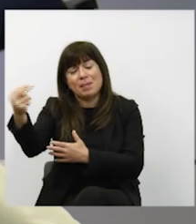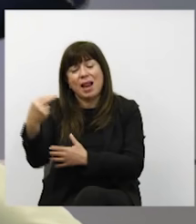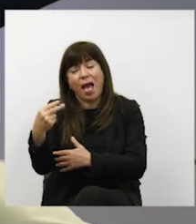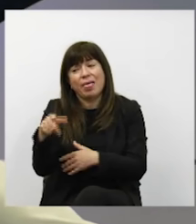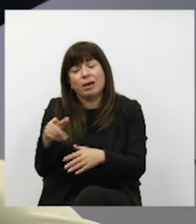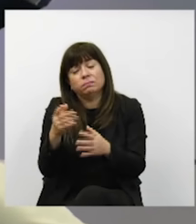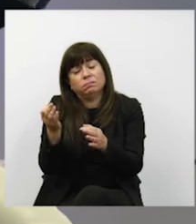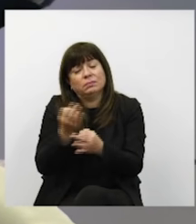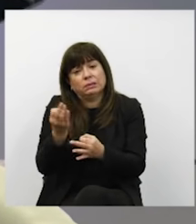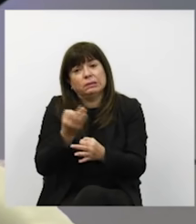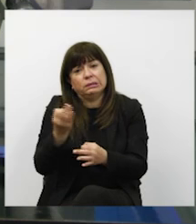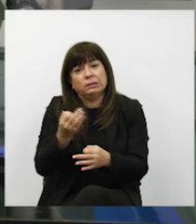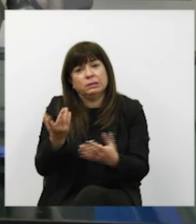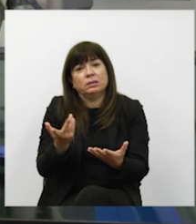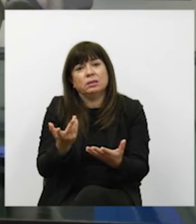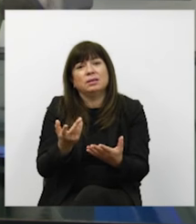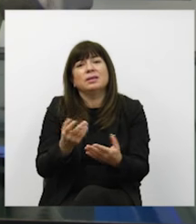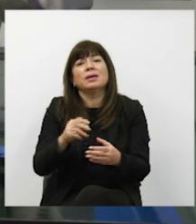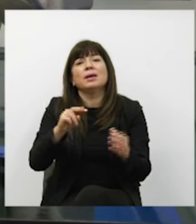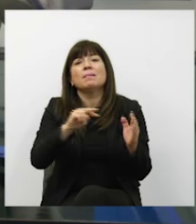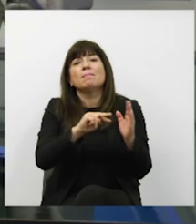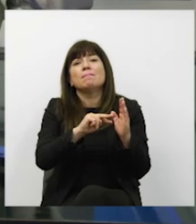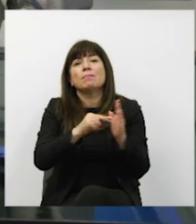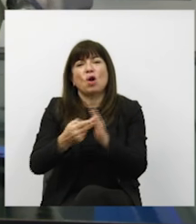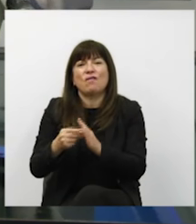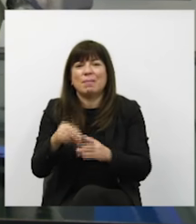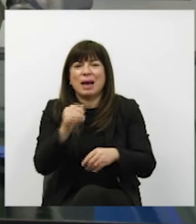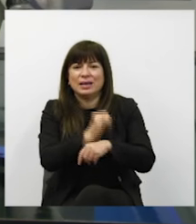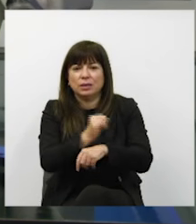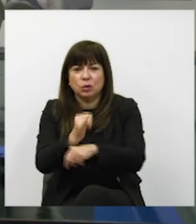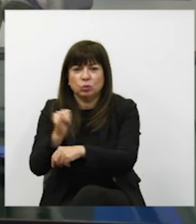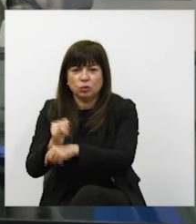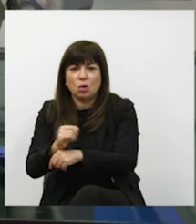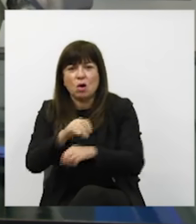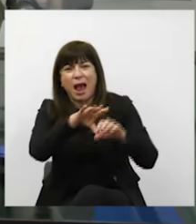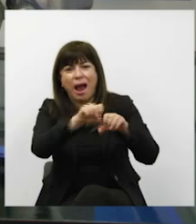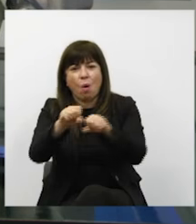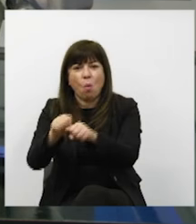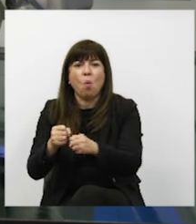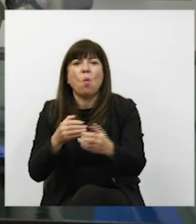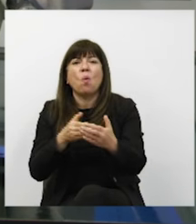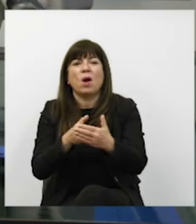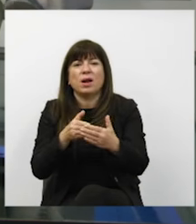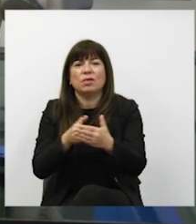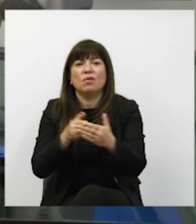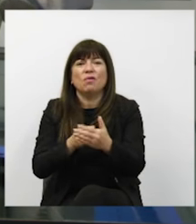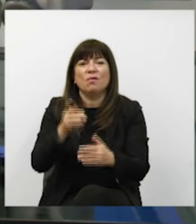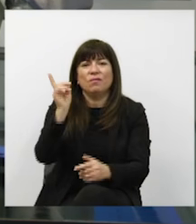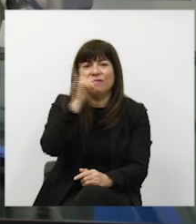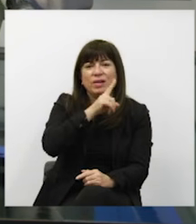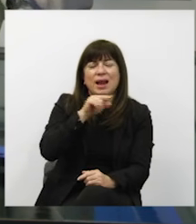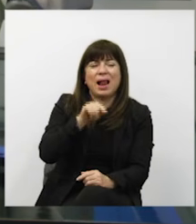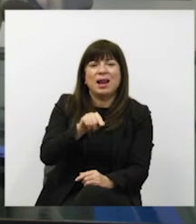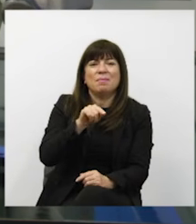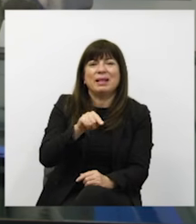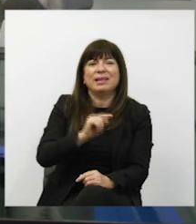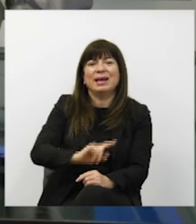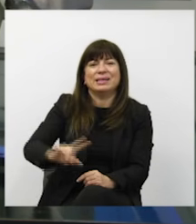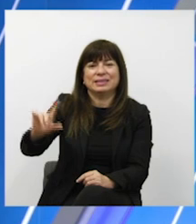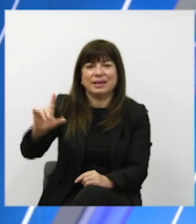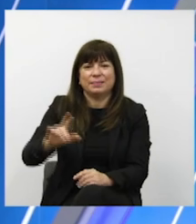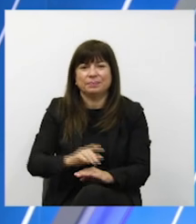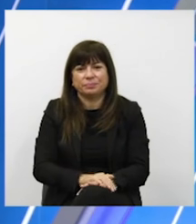primero el tema, ¿no es cierto?, del anclaje institucional necesario, un régimen político propicio, en el fondo, para los acuerdos y, para por tanto, para finalmente